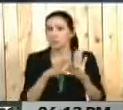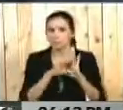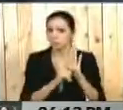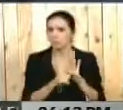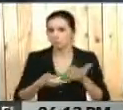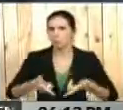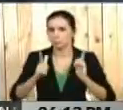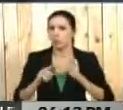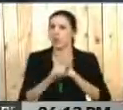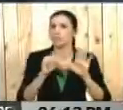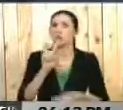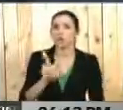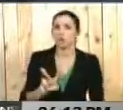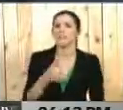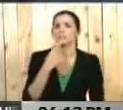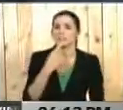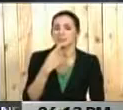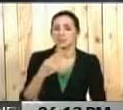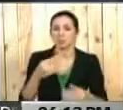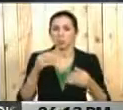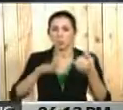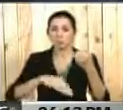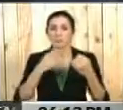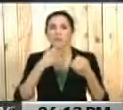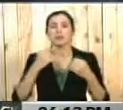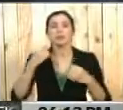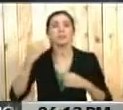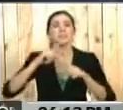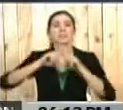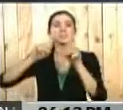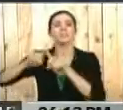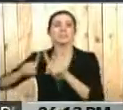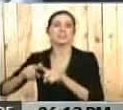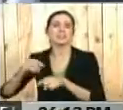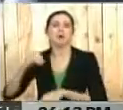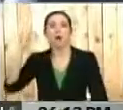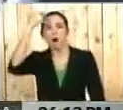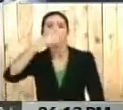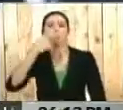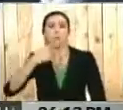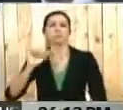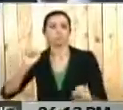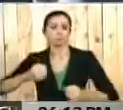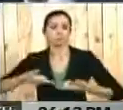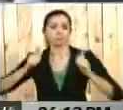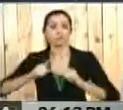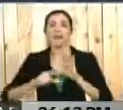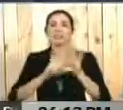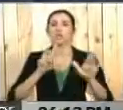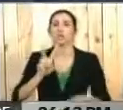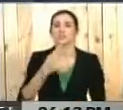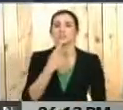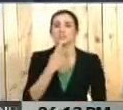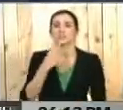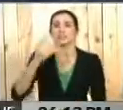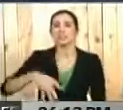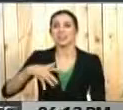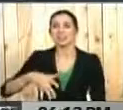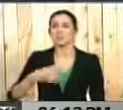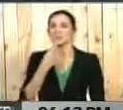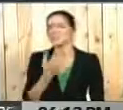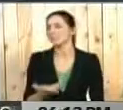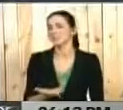El artículo 2 termina con el pluralismo político y el artículo 2 es lo que se llama en derecho